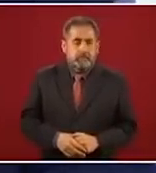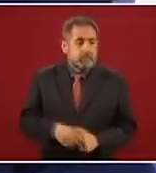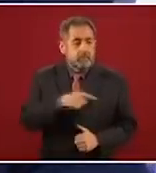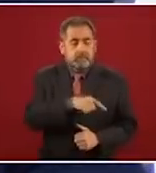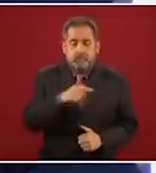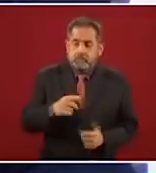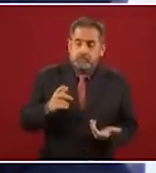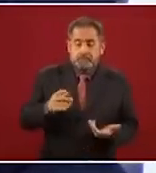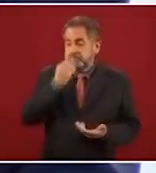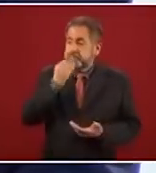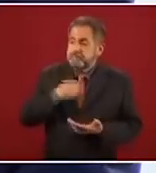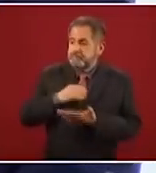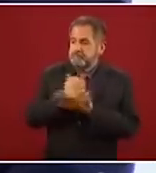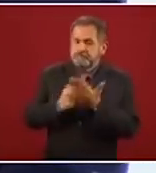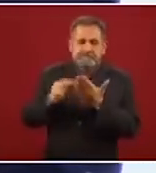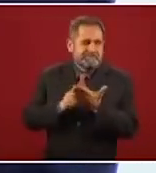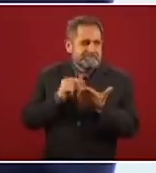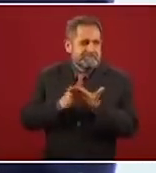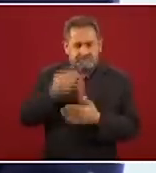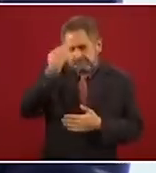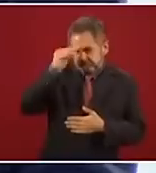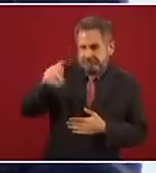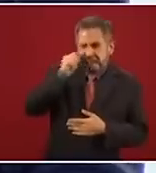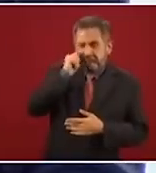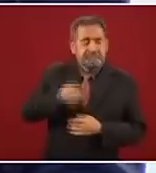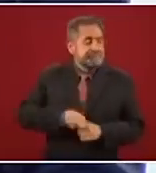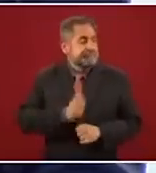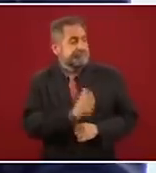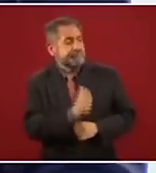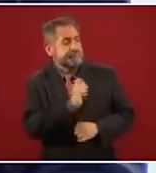comprometían las participaciones de los estados.